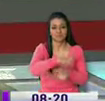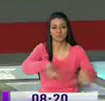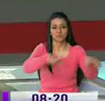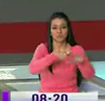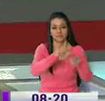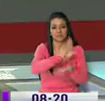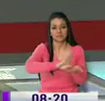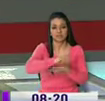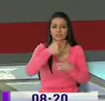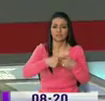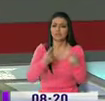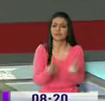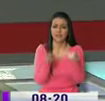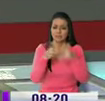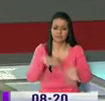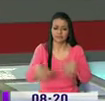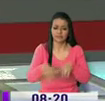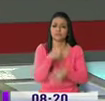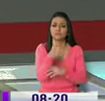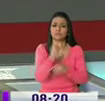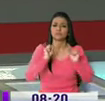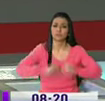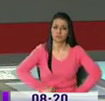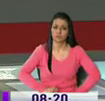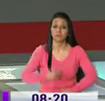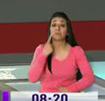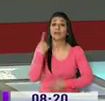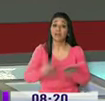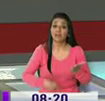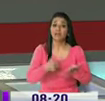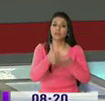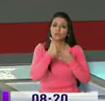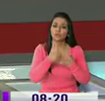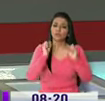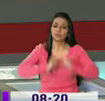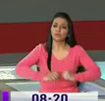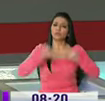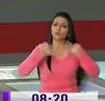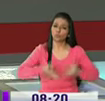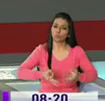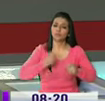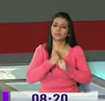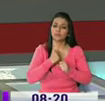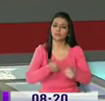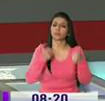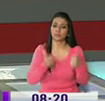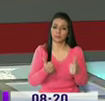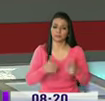rápida acción, la diligencia de parte de ustedes para que les ayuden y cumplamos todos con un trabajo